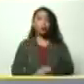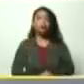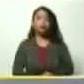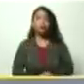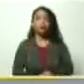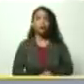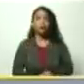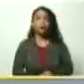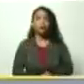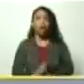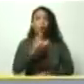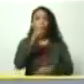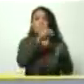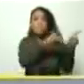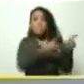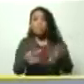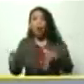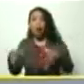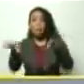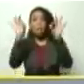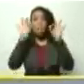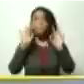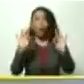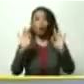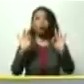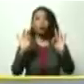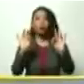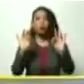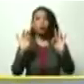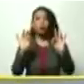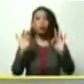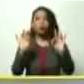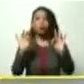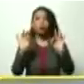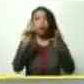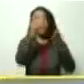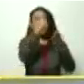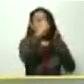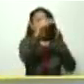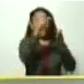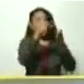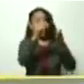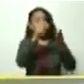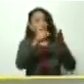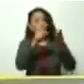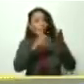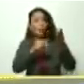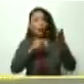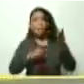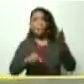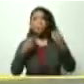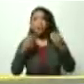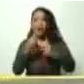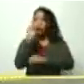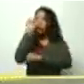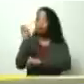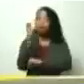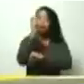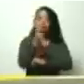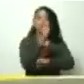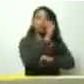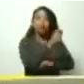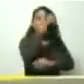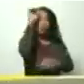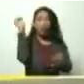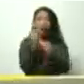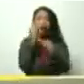en un plan específico, detallado, para invertir en obras